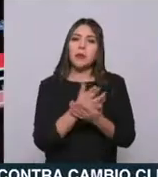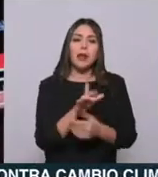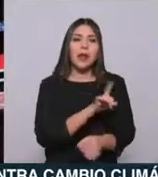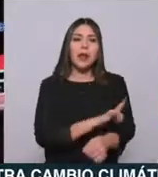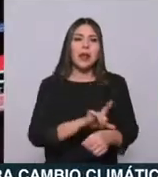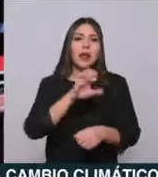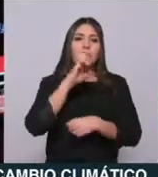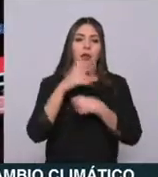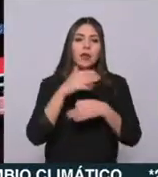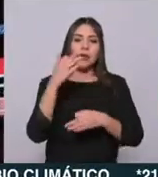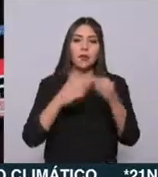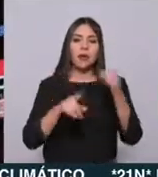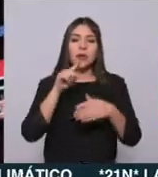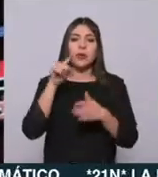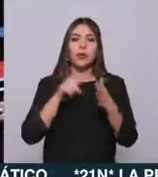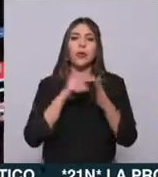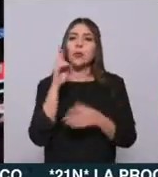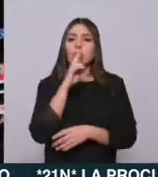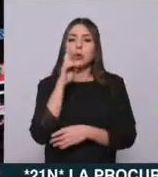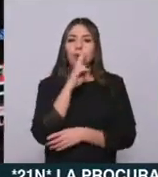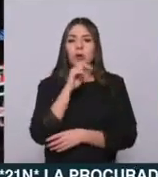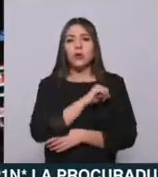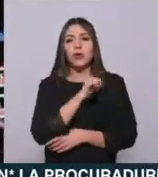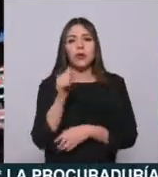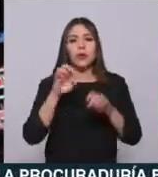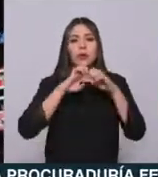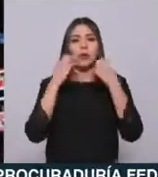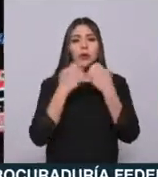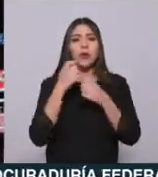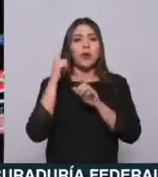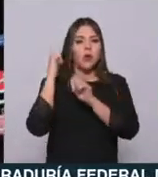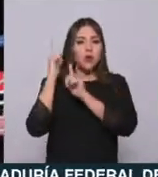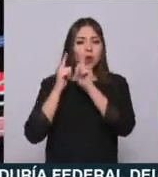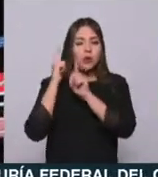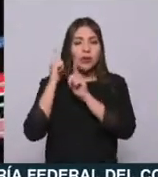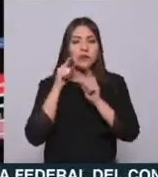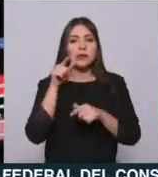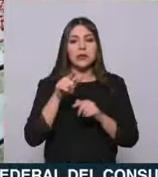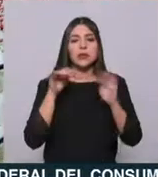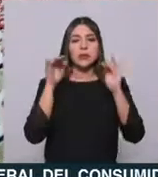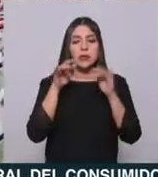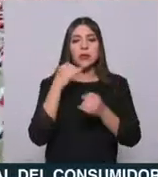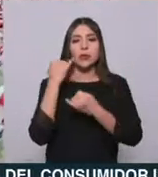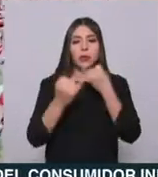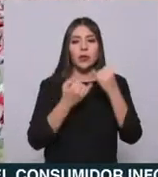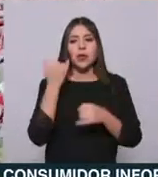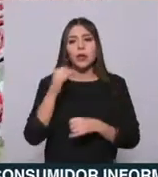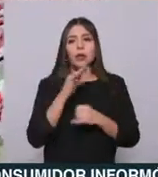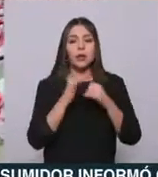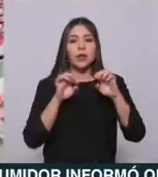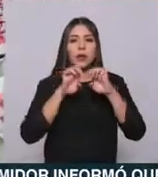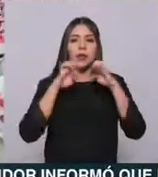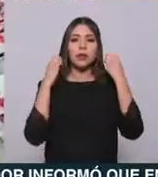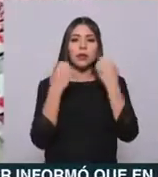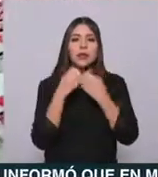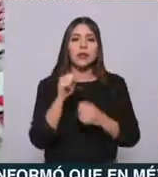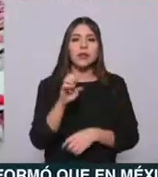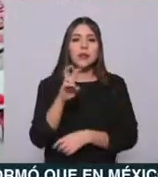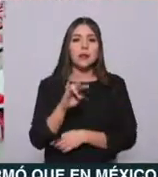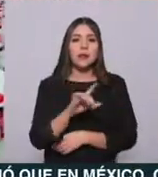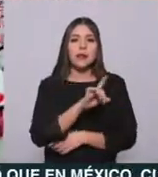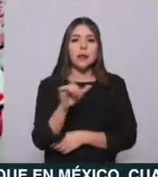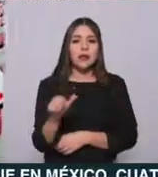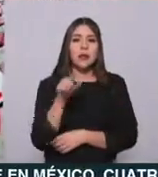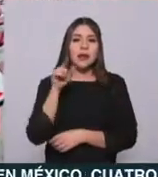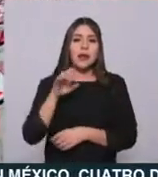los estadios de San Petersburgo, el Arena Múnich y Wembley Stadium de Londres los que recibirán a la Champions, y el Ramón Sánchez Pizjuán de Sevilla recibirá la